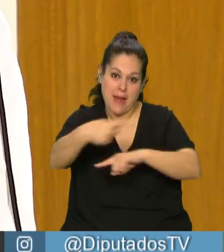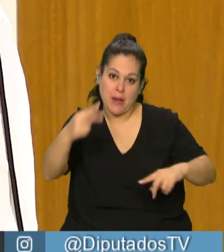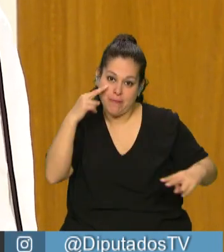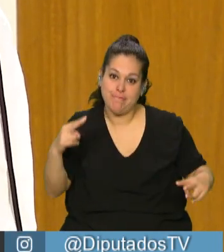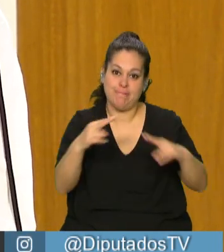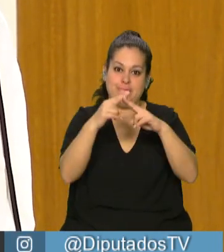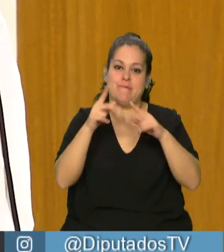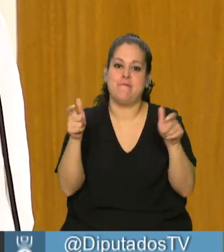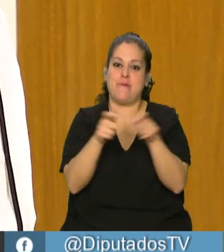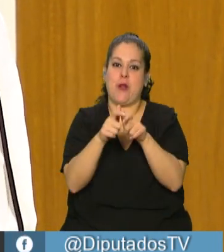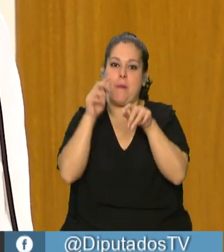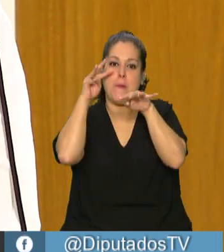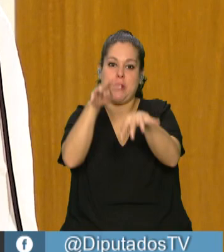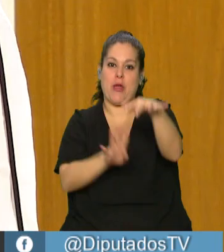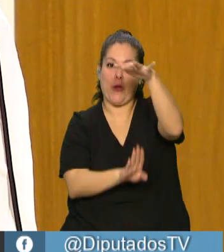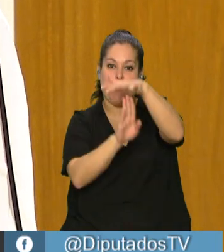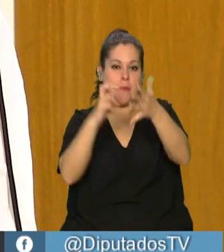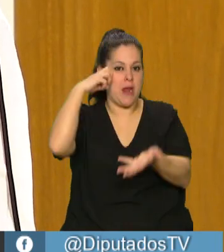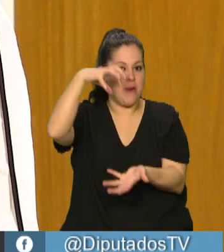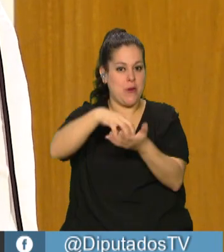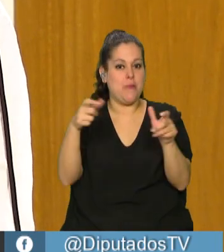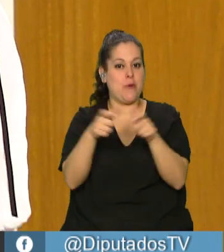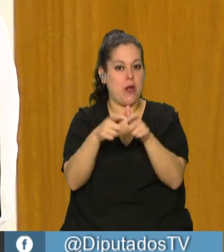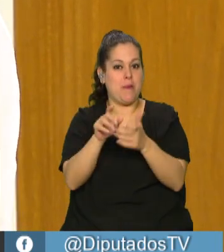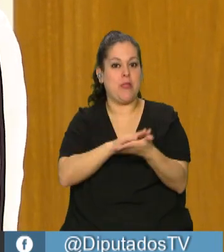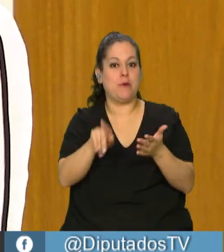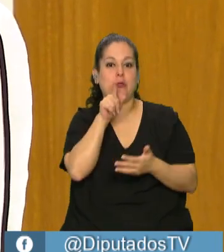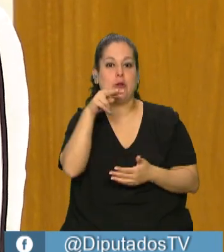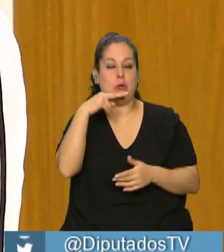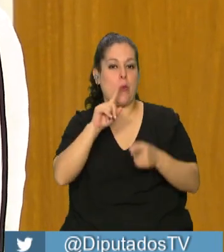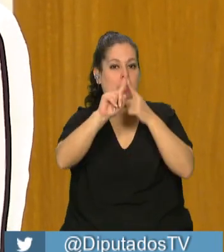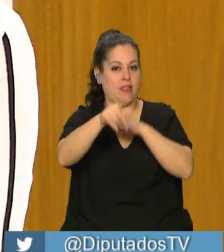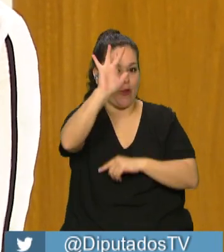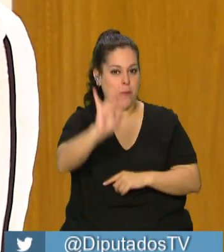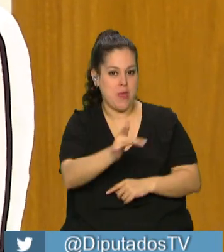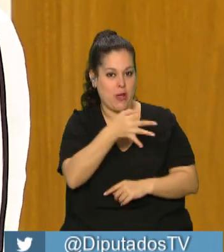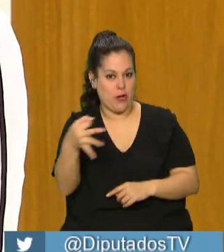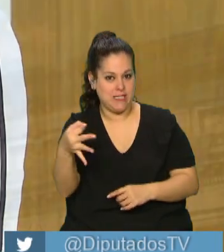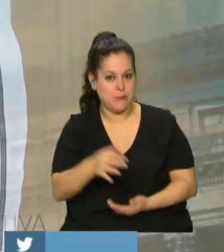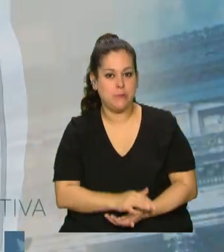nuevamente en Mirador Parlamentario, el programa que hacemos desde Diputados TV en vivo todos los miércoles.